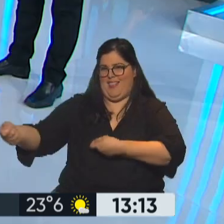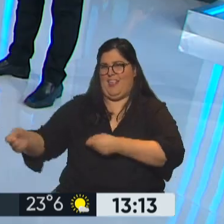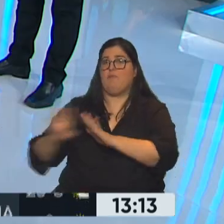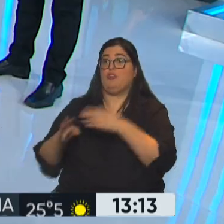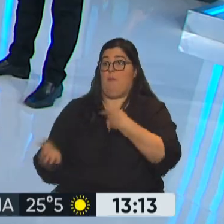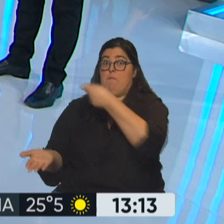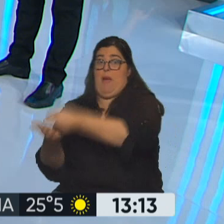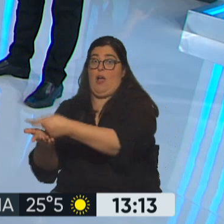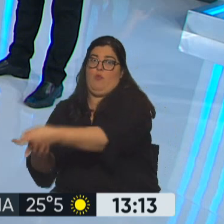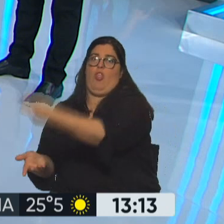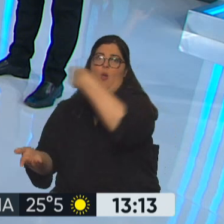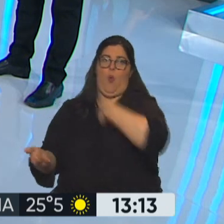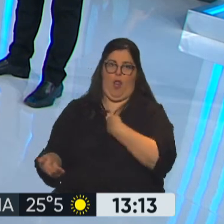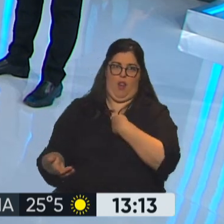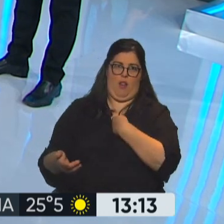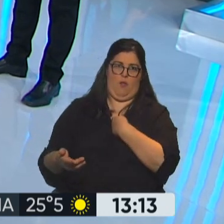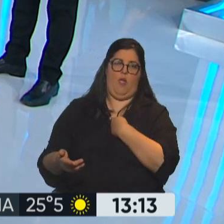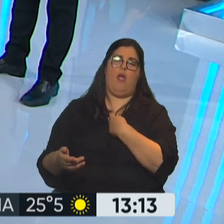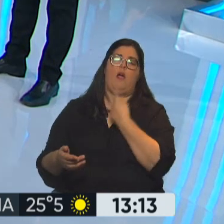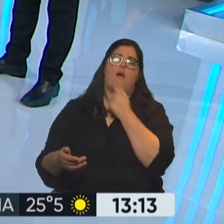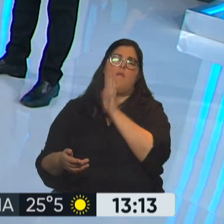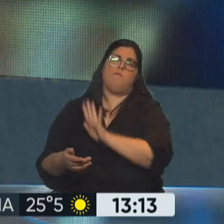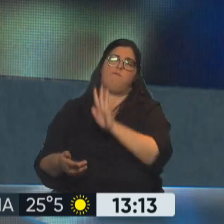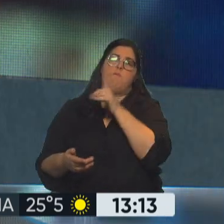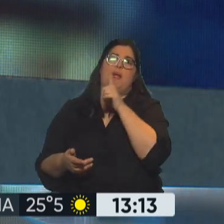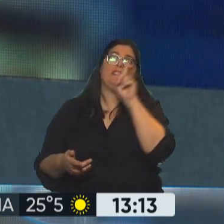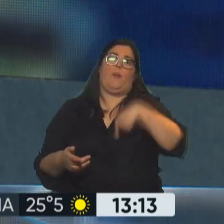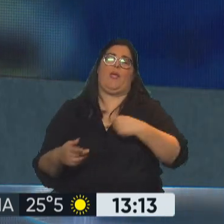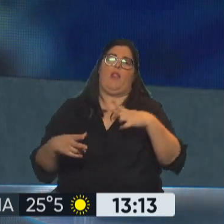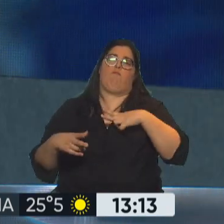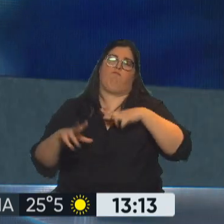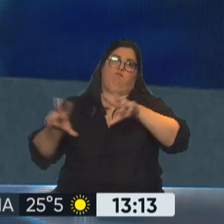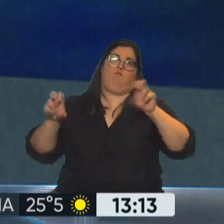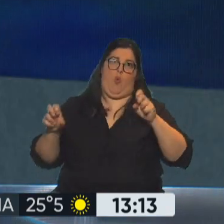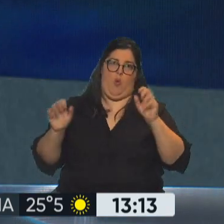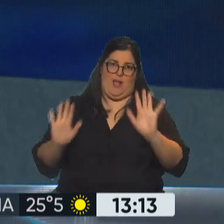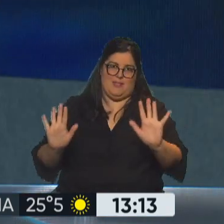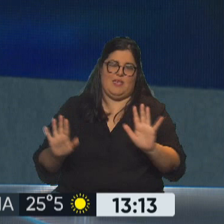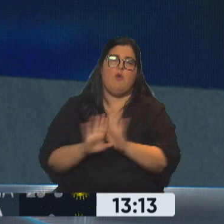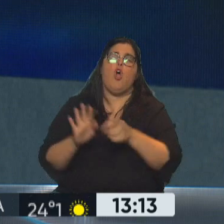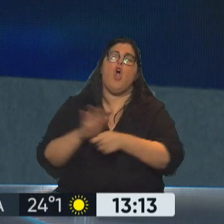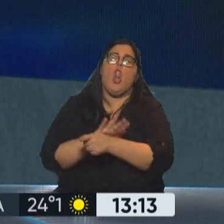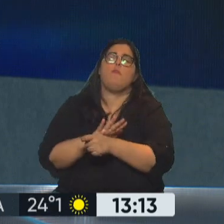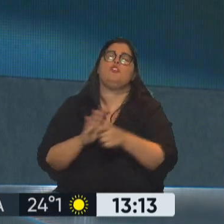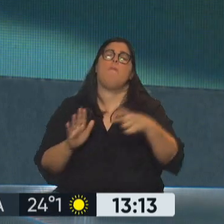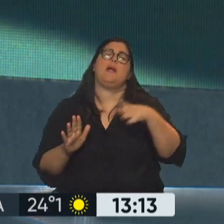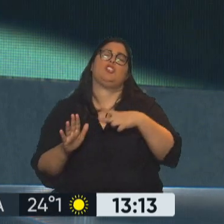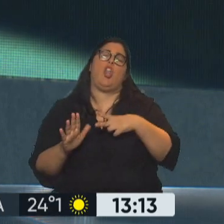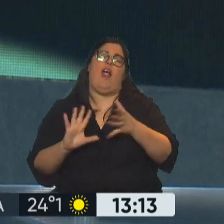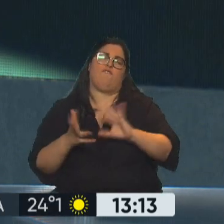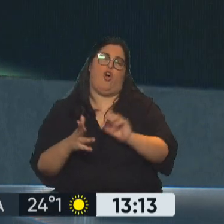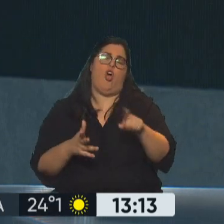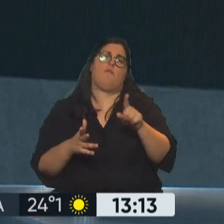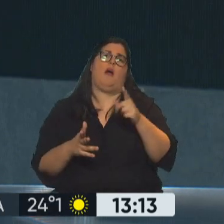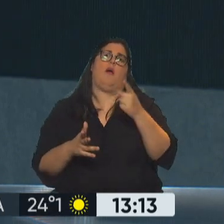retorno. Bien. Y así se sospecha que se enriquecieron. Un esquema de corrupción muy personal, muy limitado, pero que a lo largo